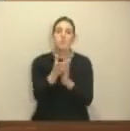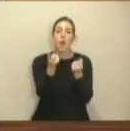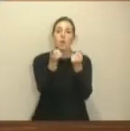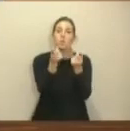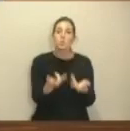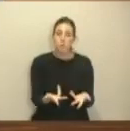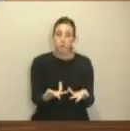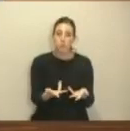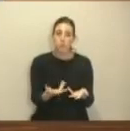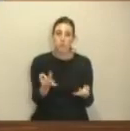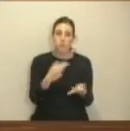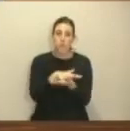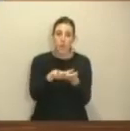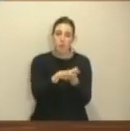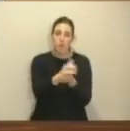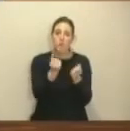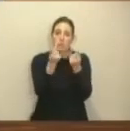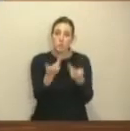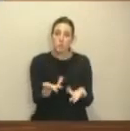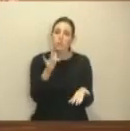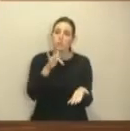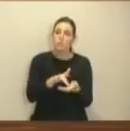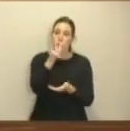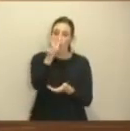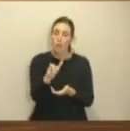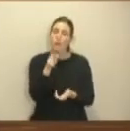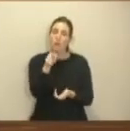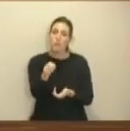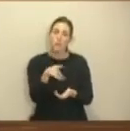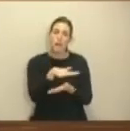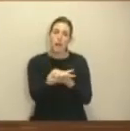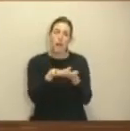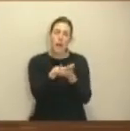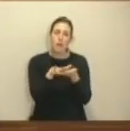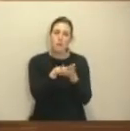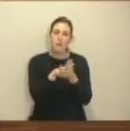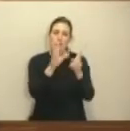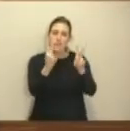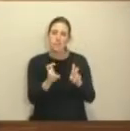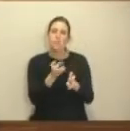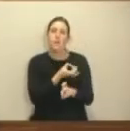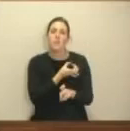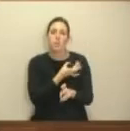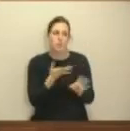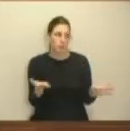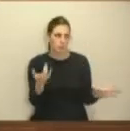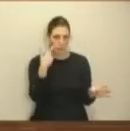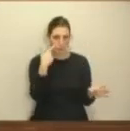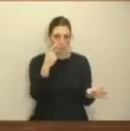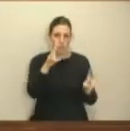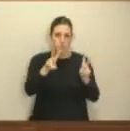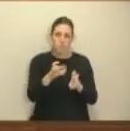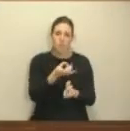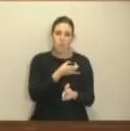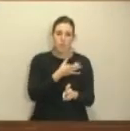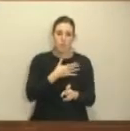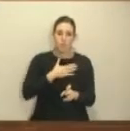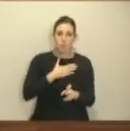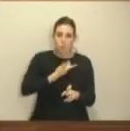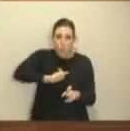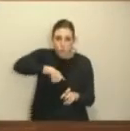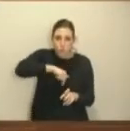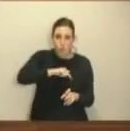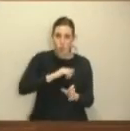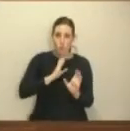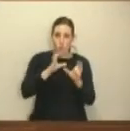que hay que hablar de números. Y cuando habla usted de el tema de la deuda, pero si el tema de la deuda, a mí yo le he